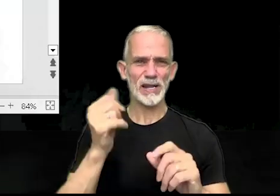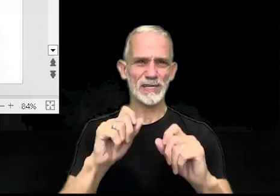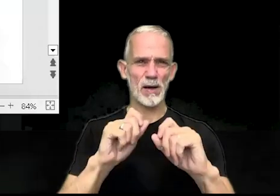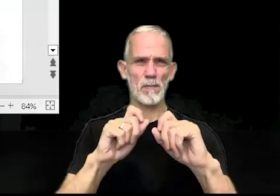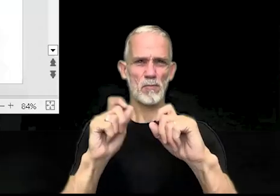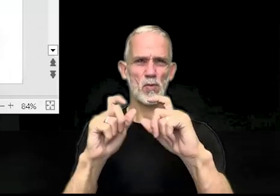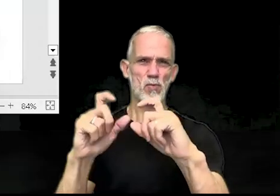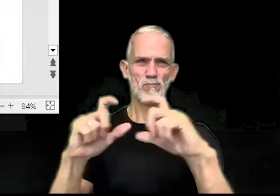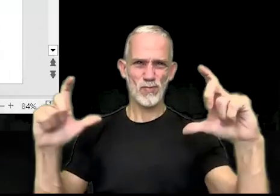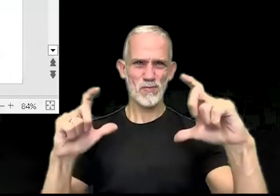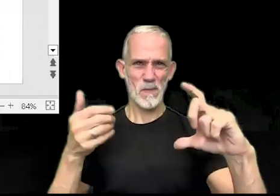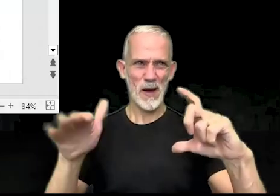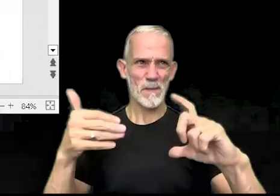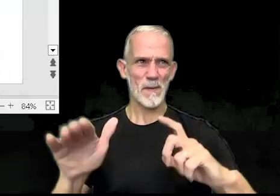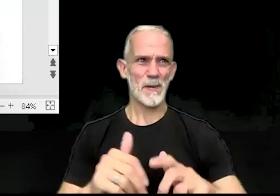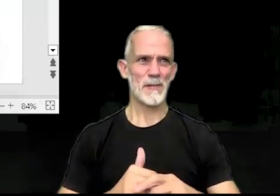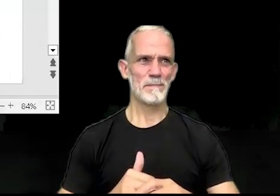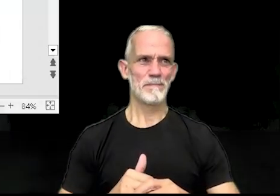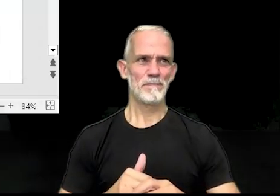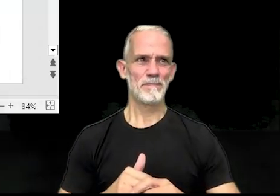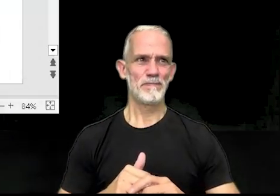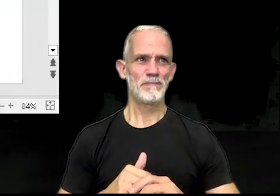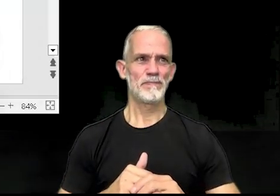voy a maximizar, ¿sí?